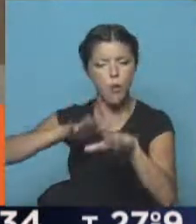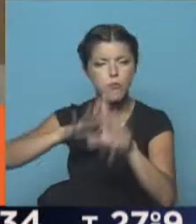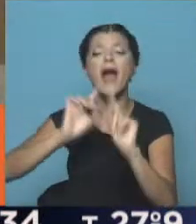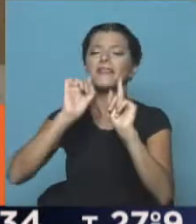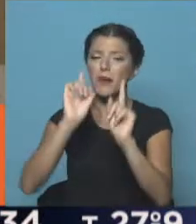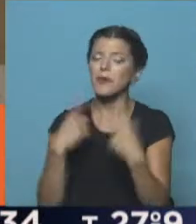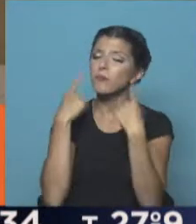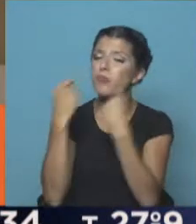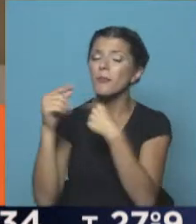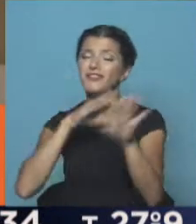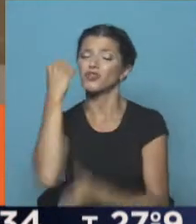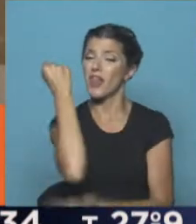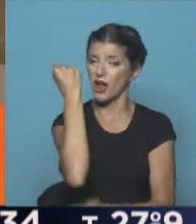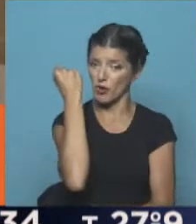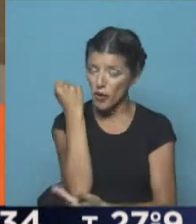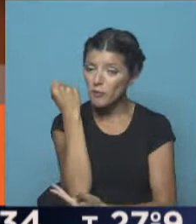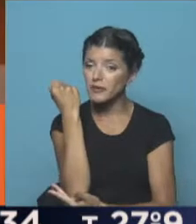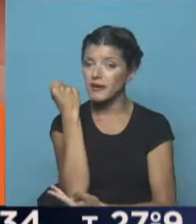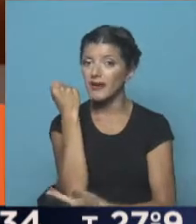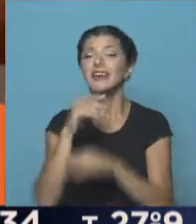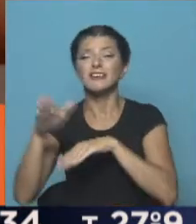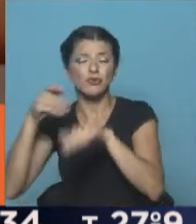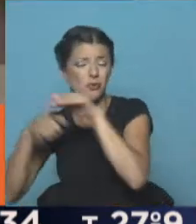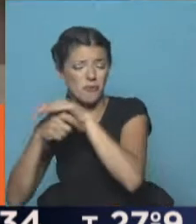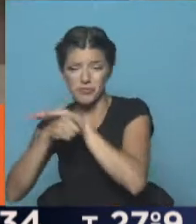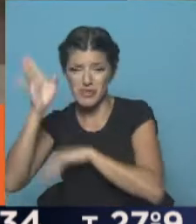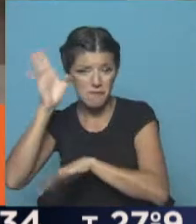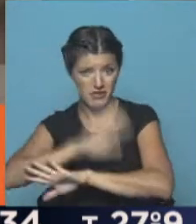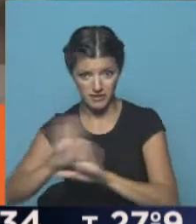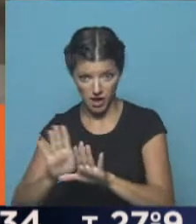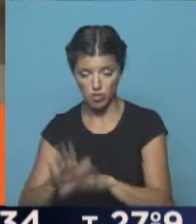dificultades económicas y el alto nivel de corrupción percibido